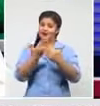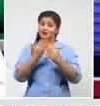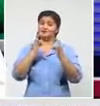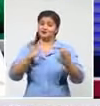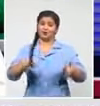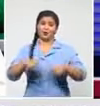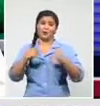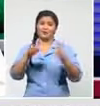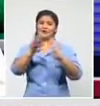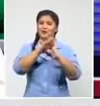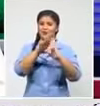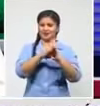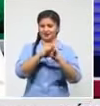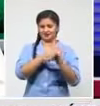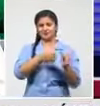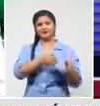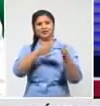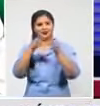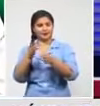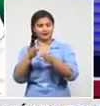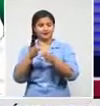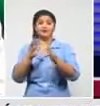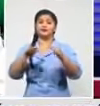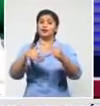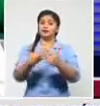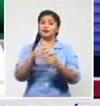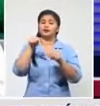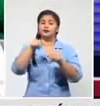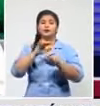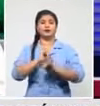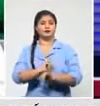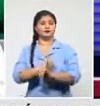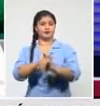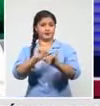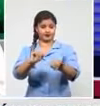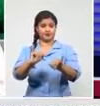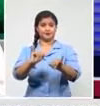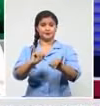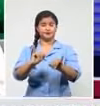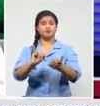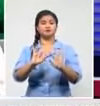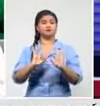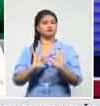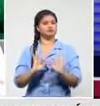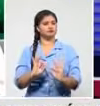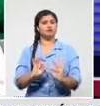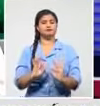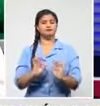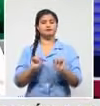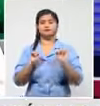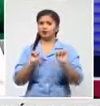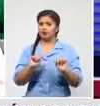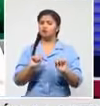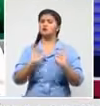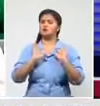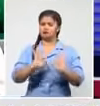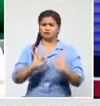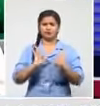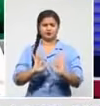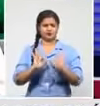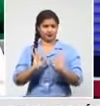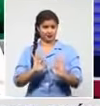su día bien. Bueno, nosotros hoy vamos a dar la información correspondiente, como ya se ha hecho costumbre,